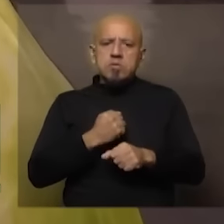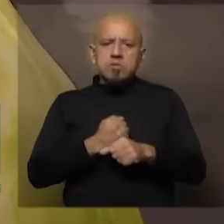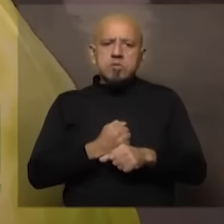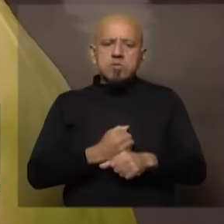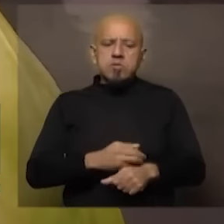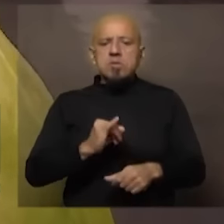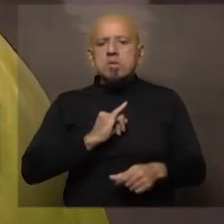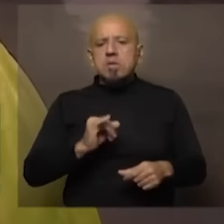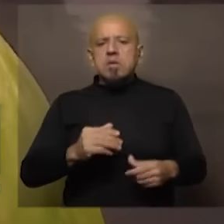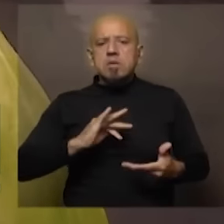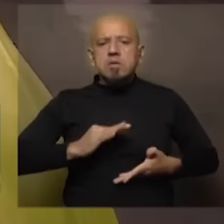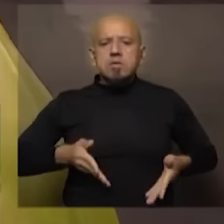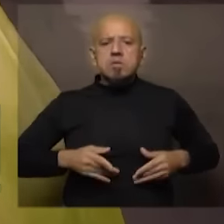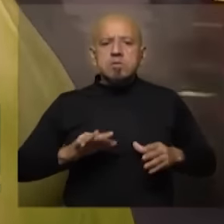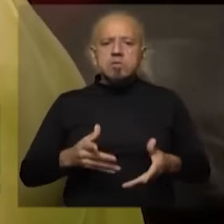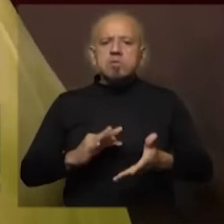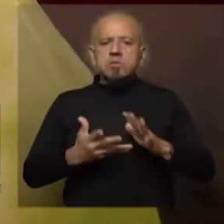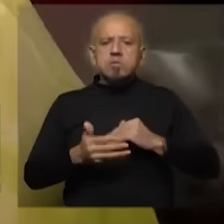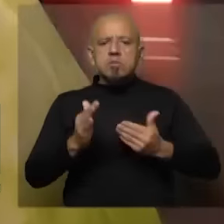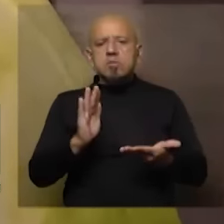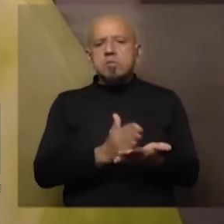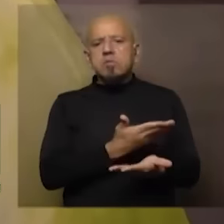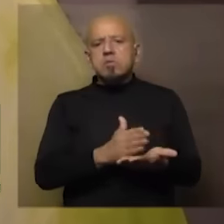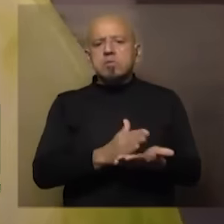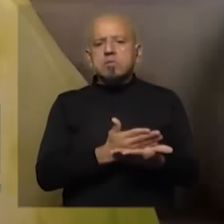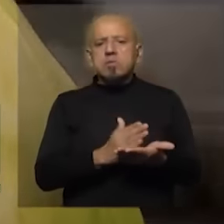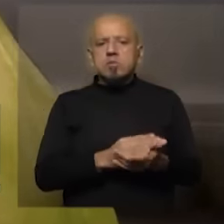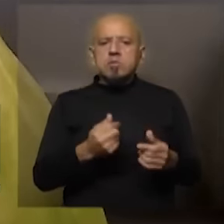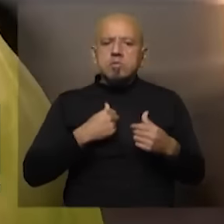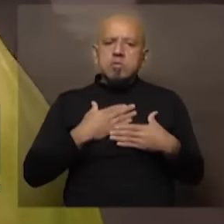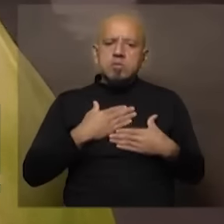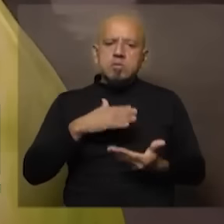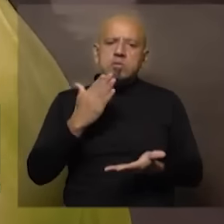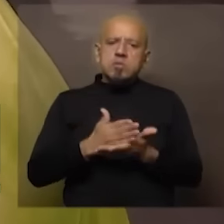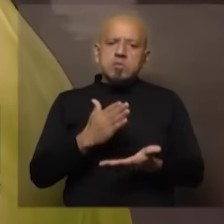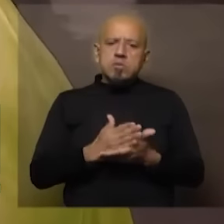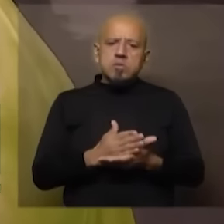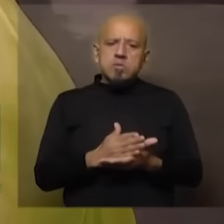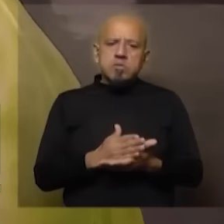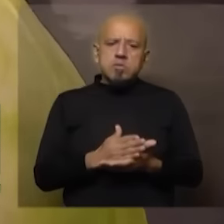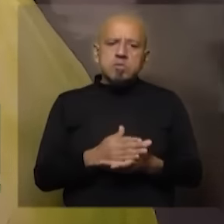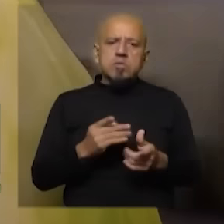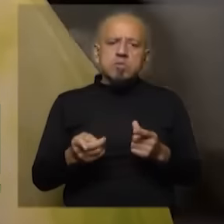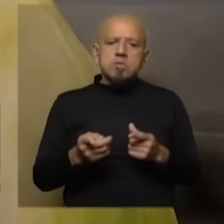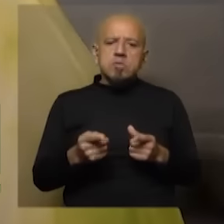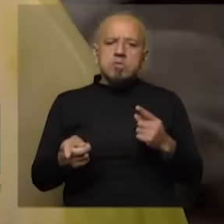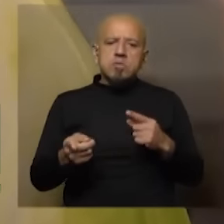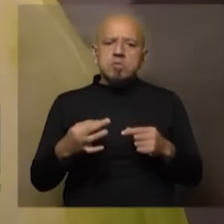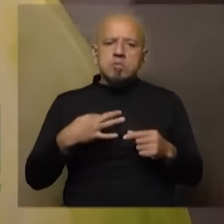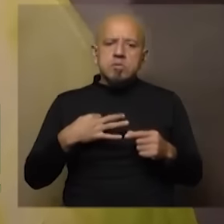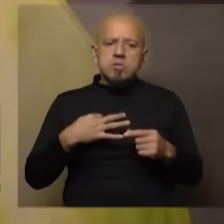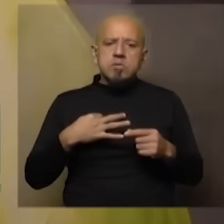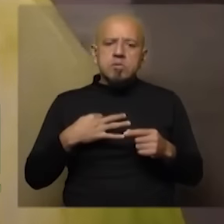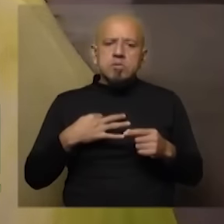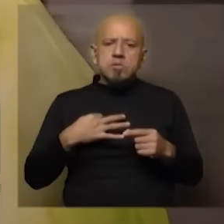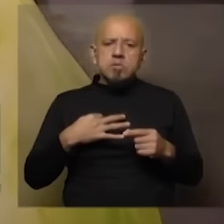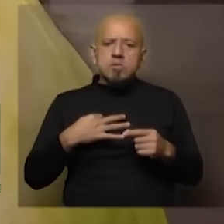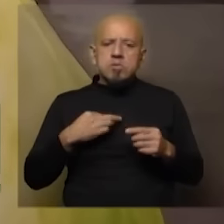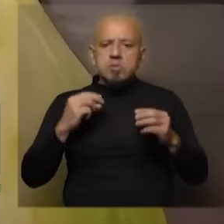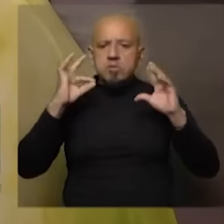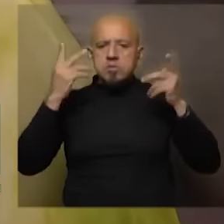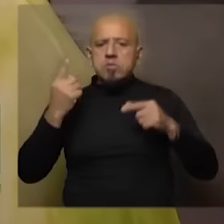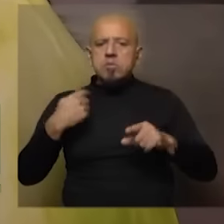género como una forma discriminatoria y avasallante sobre nuestros derechos a vivir una vida libre de violencia. En torno